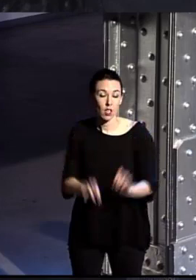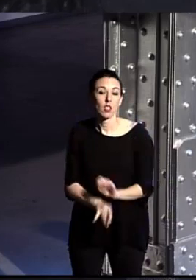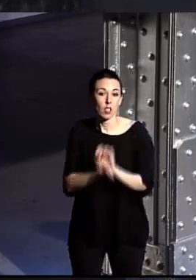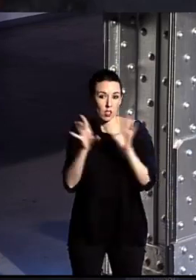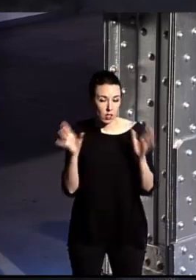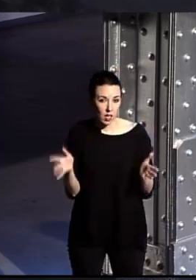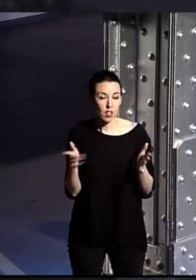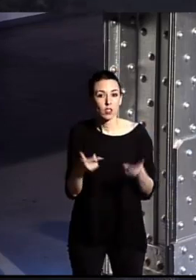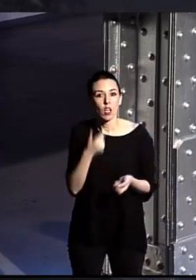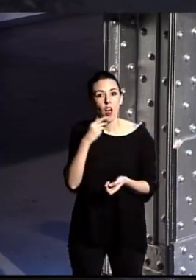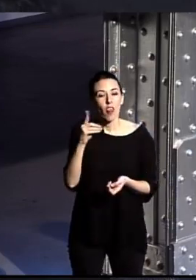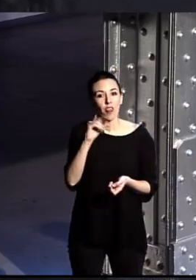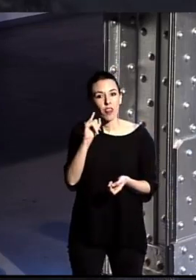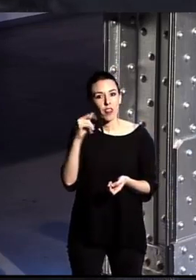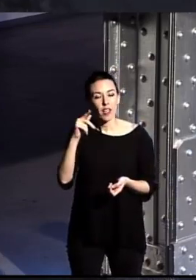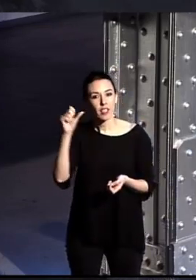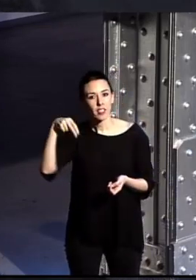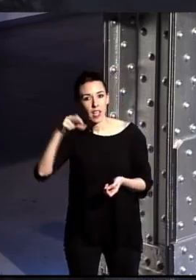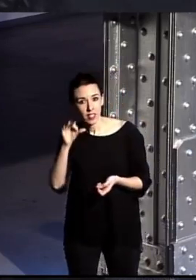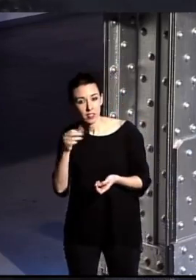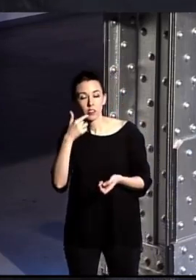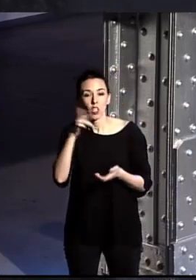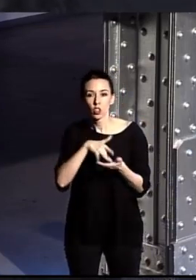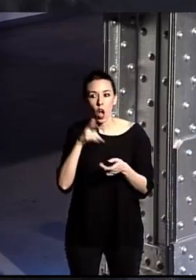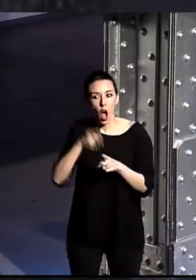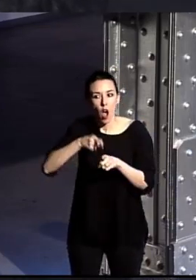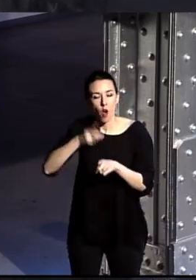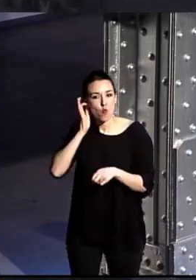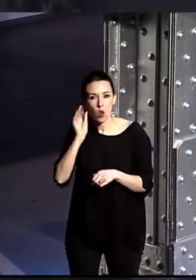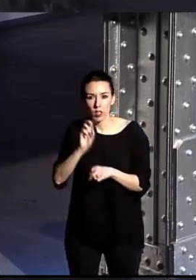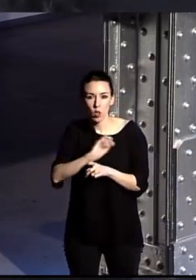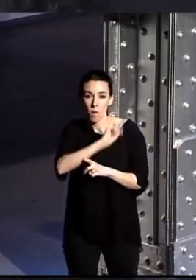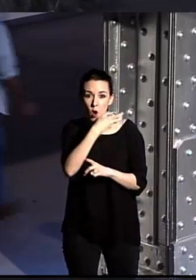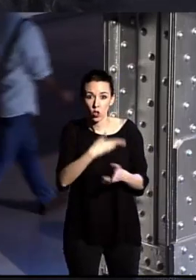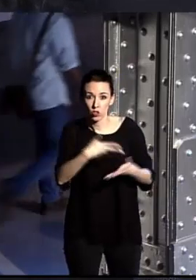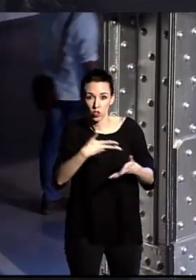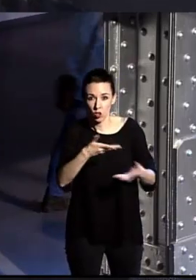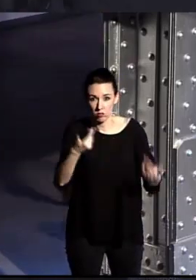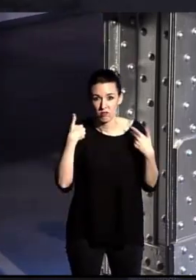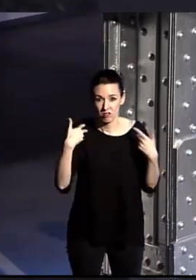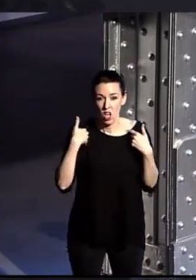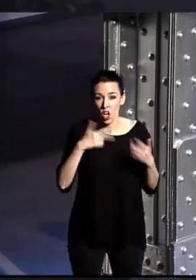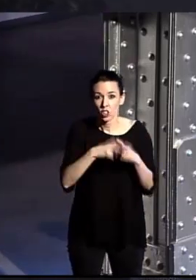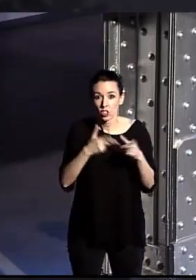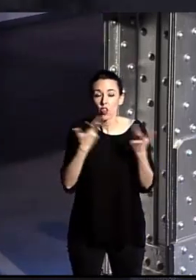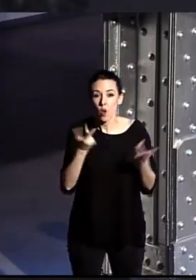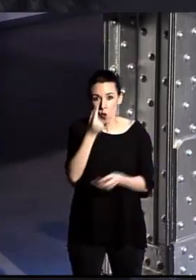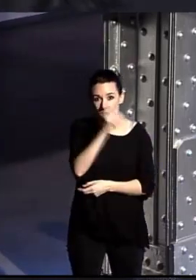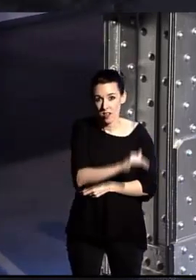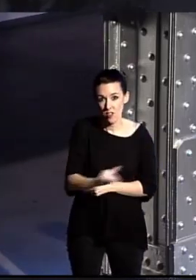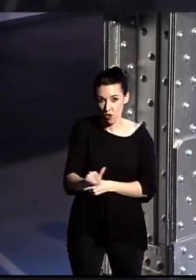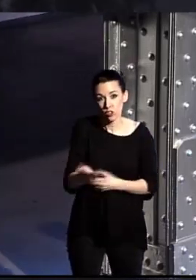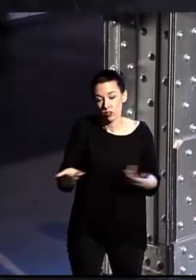claro, Dickens, por ejemplo, no recurrió tanto a las mujeres porque optó por los otros grandes explotados de la sociedad de su tiempo, que eran los